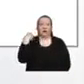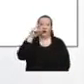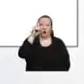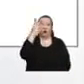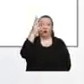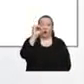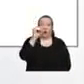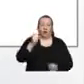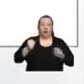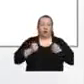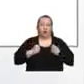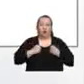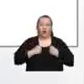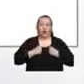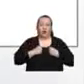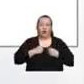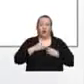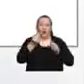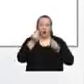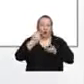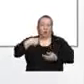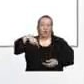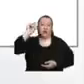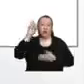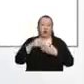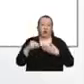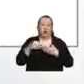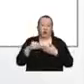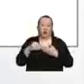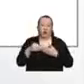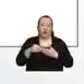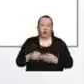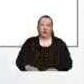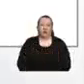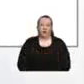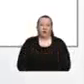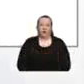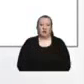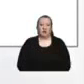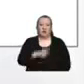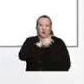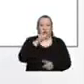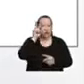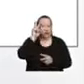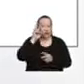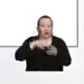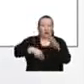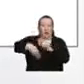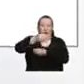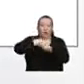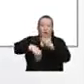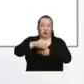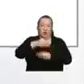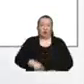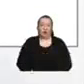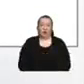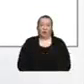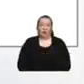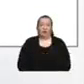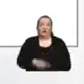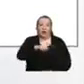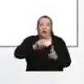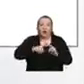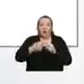de millones de dólares puertos en compañías que no ahora que me sé cuánto y disfrazada de fidecomiso este la punta de line